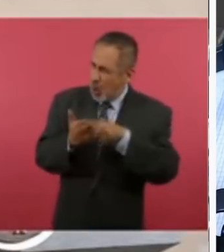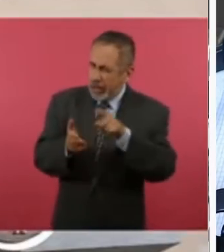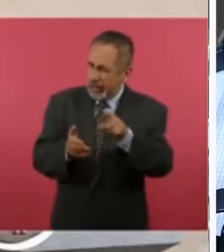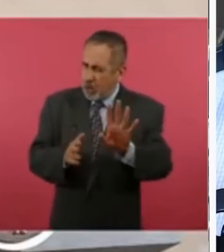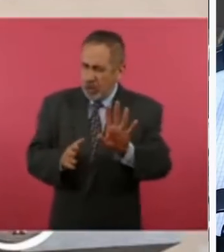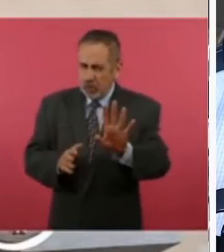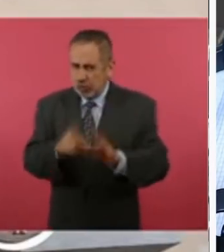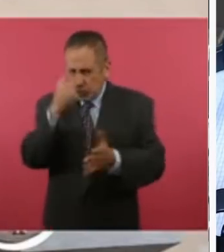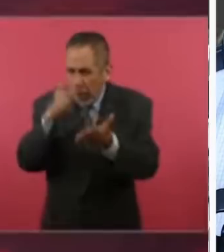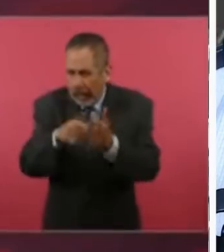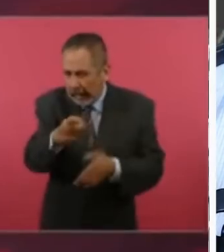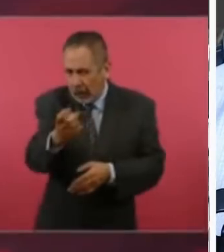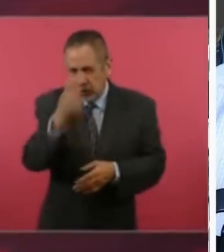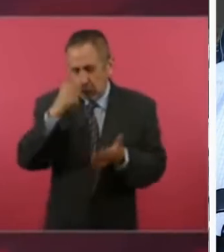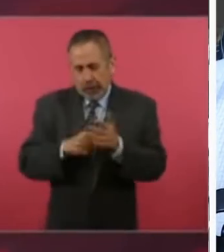No lo creo.